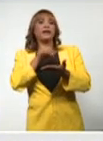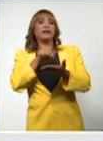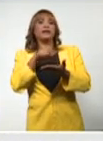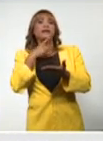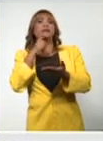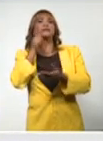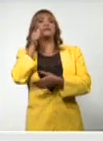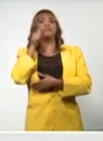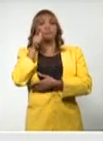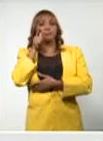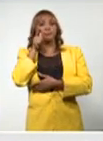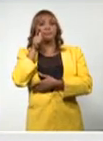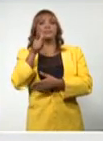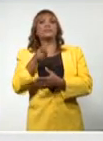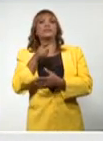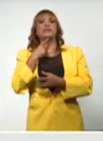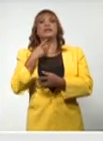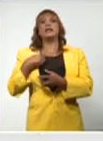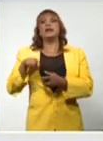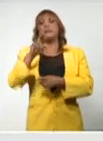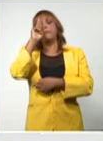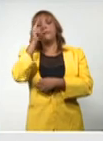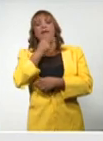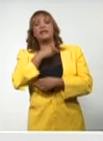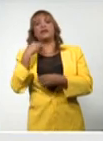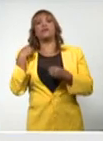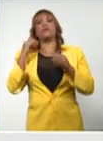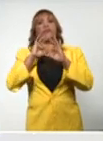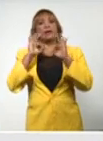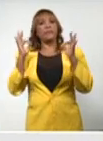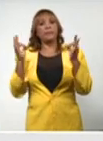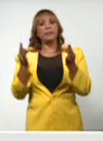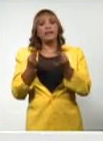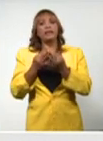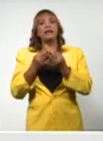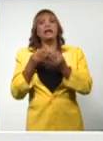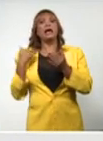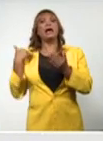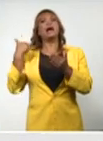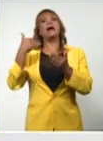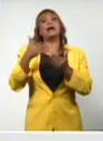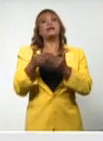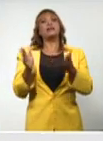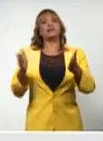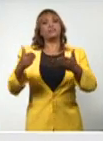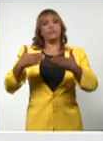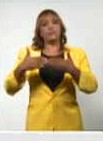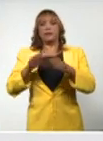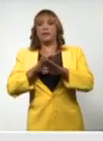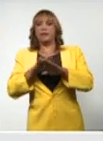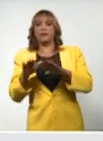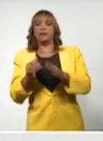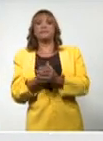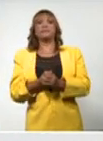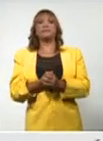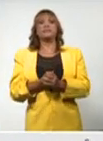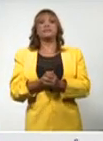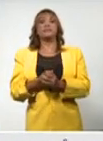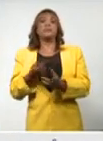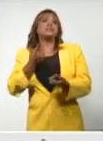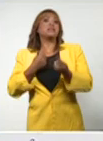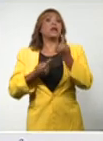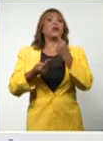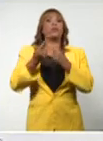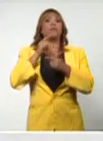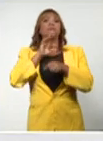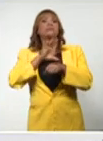vigilan por su médico de familia hasta que se cierra el evento, por si acaso aparece algún síntoma